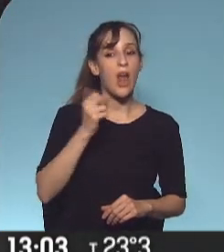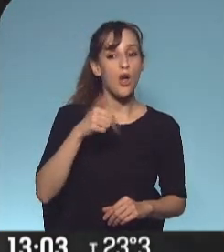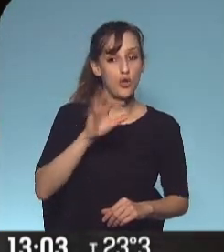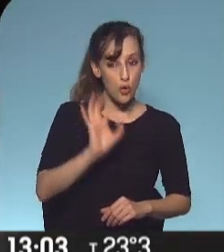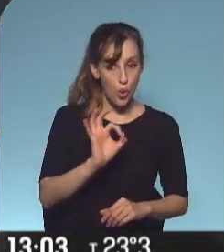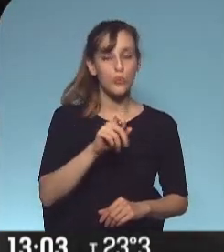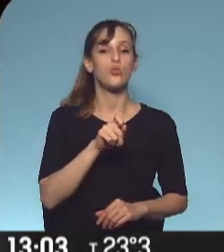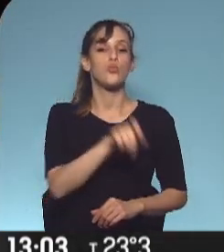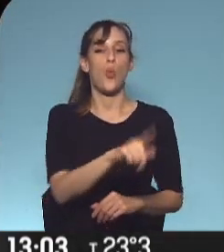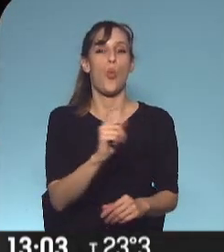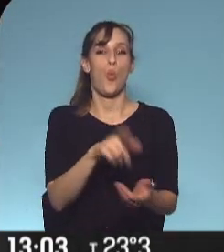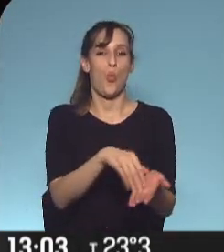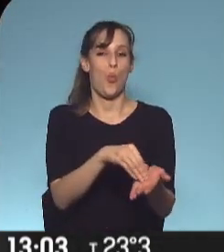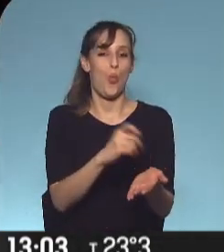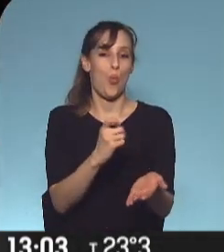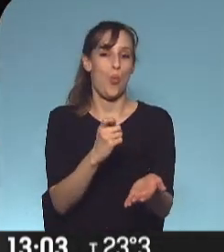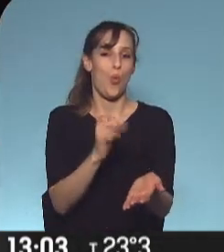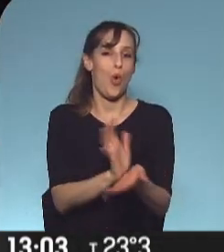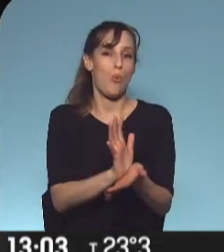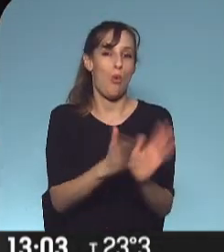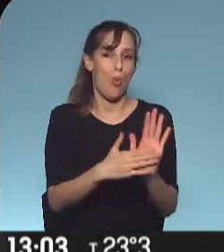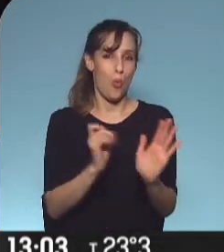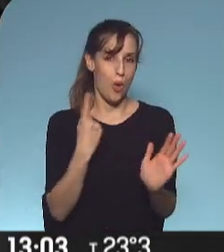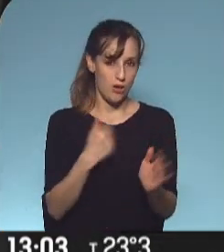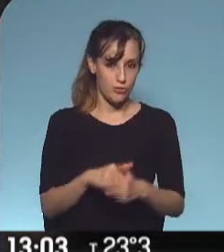su garantía de ejecución